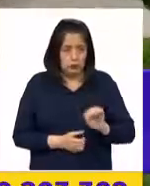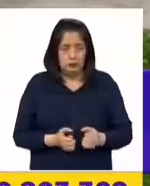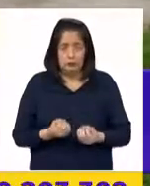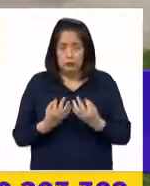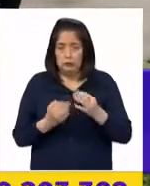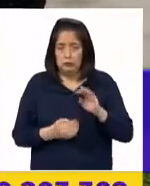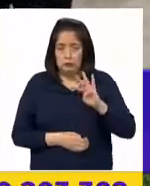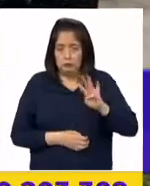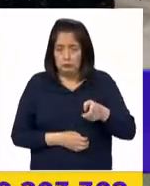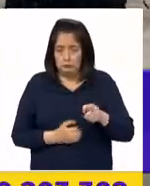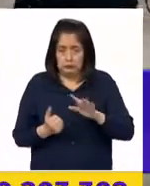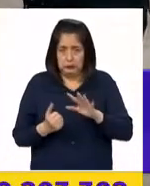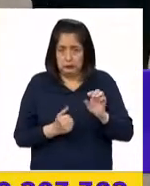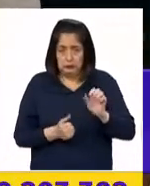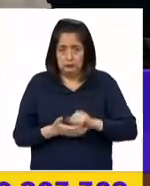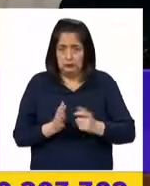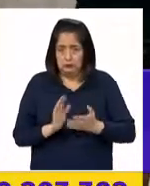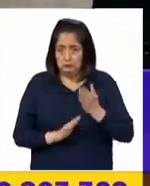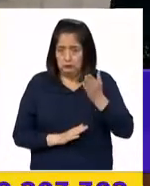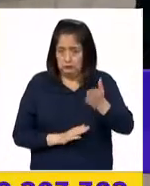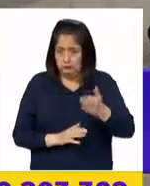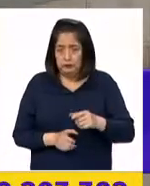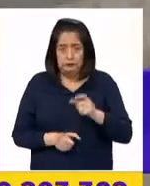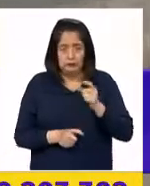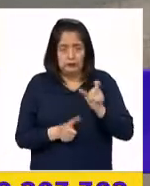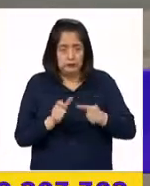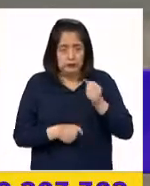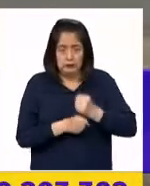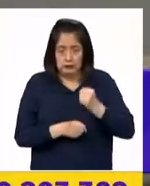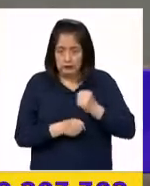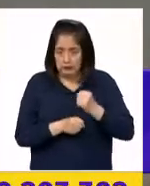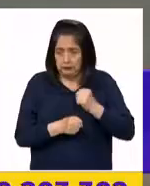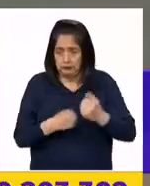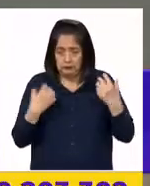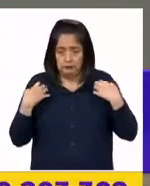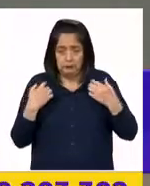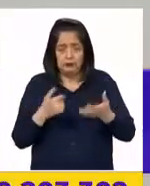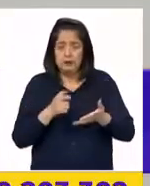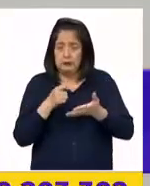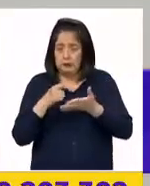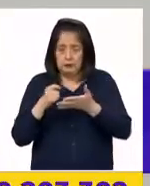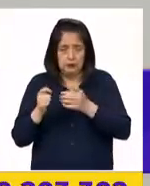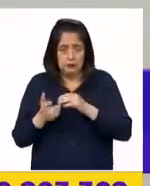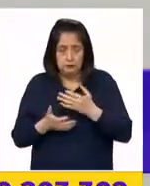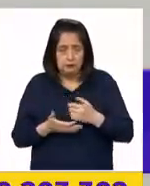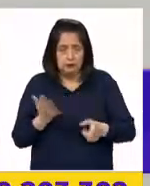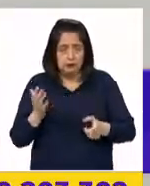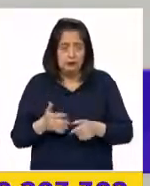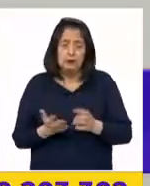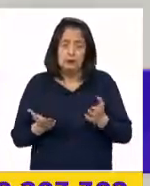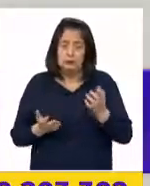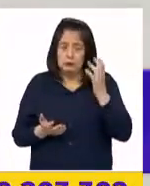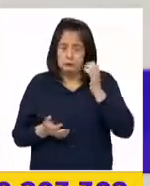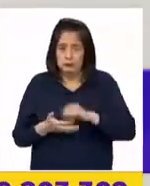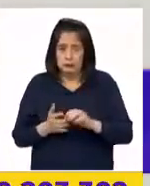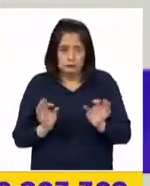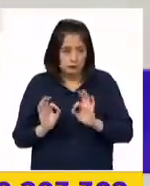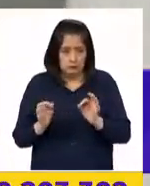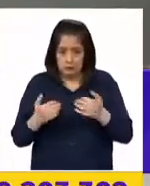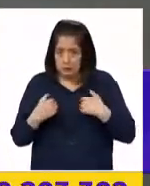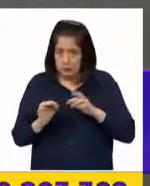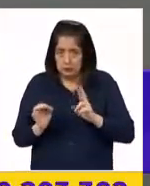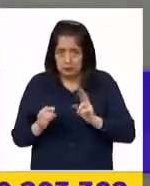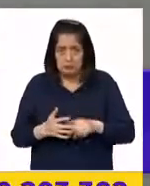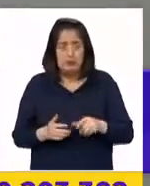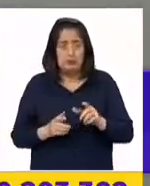4.600 soles, acudió personal de fiscalización del distrito miraflorino. Al no obtener respuesta, dejaron pegada la notificación